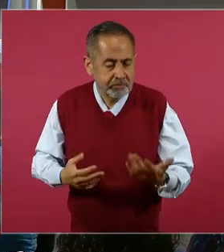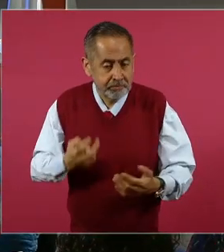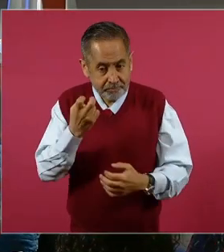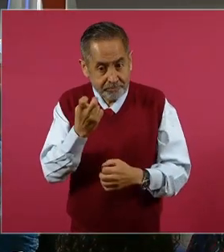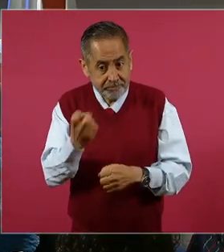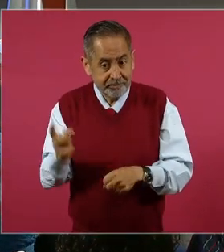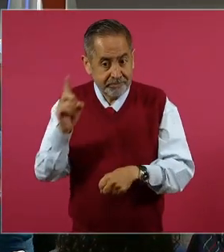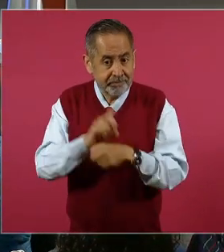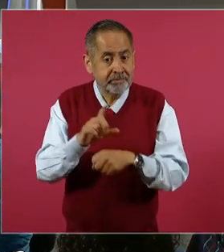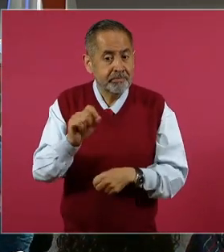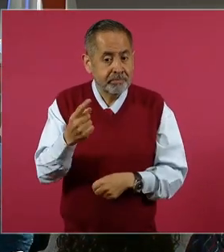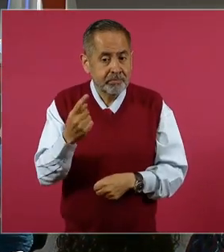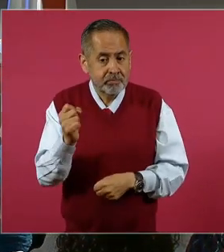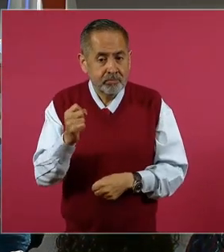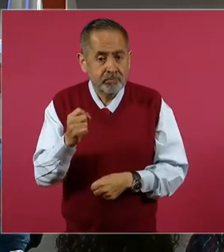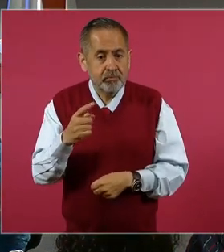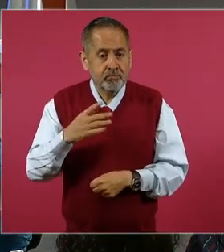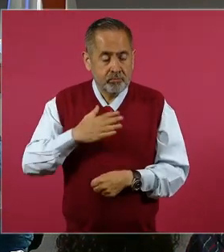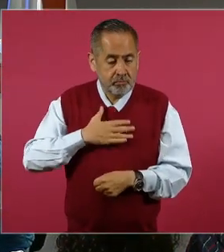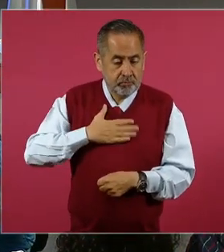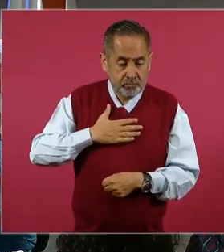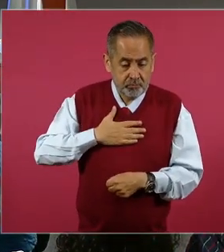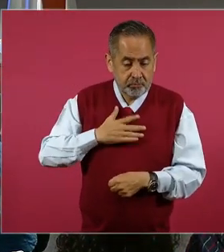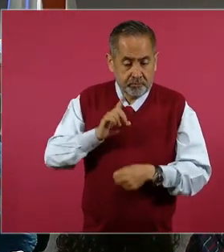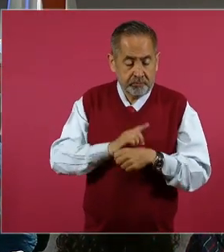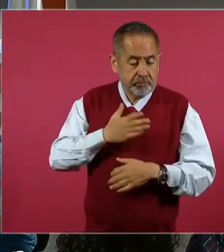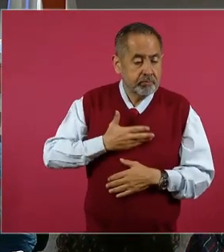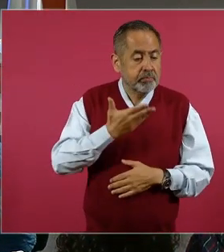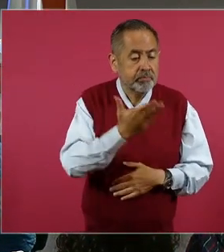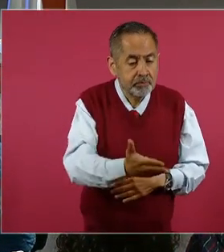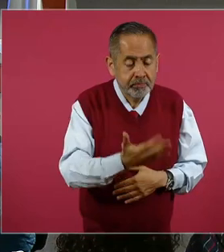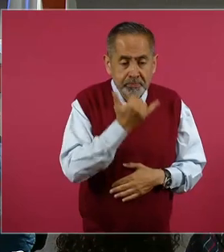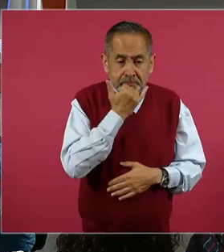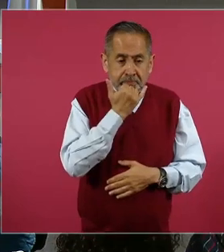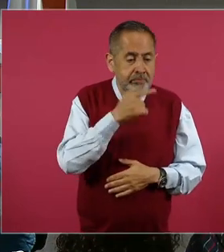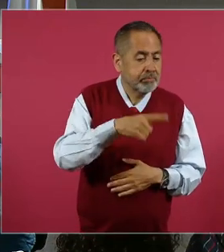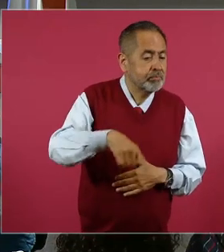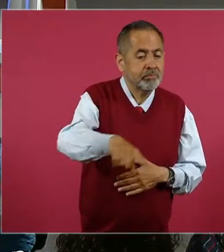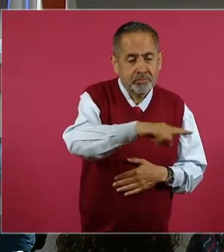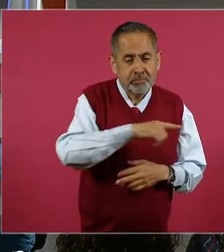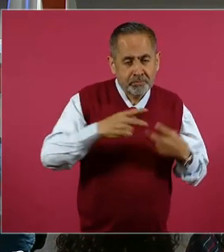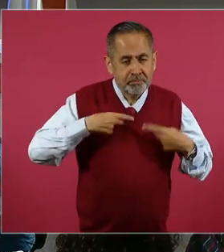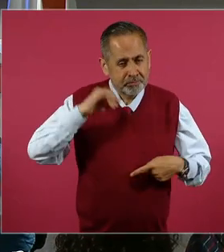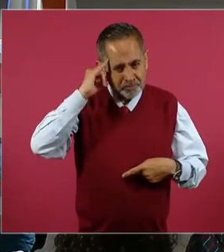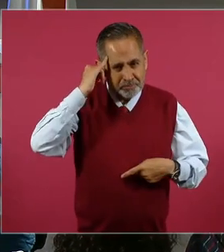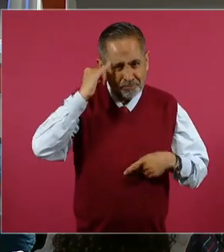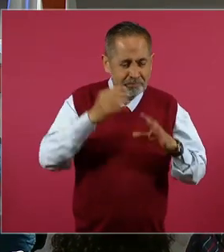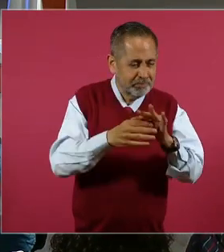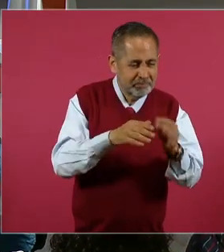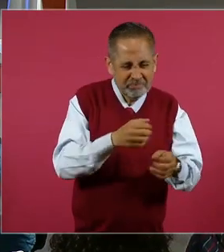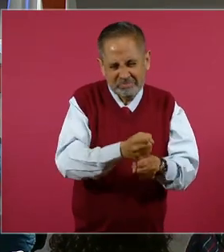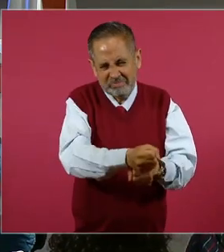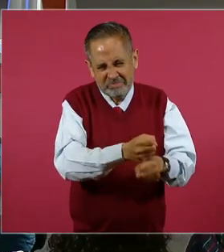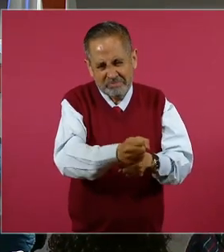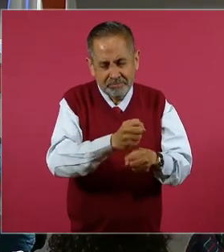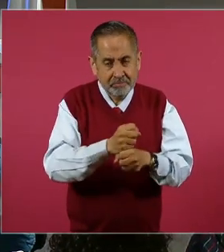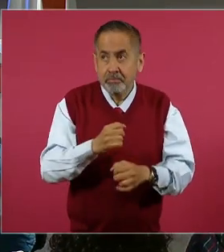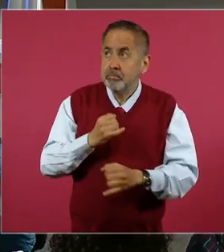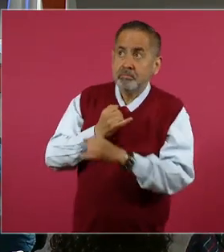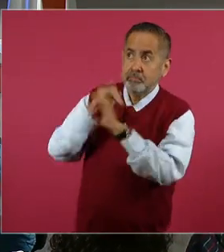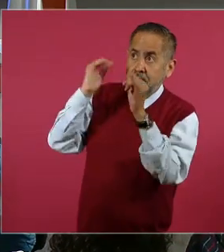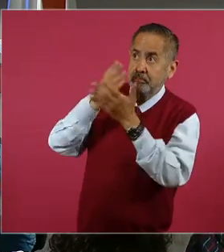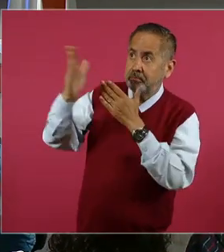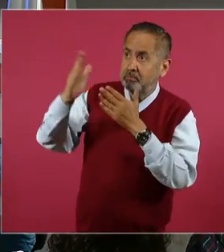mexicano pedirá perdón a los pueblos originarios por haber porfiado, una vez consumada la